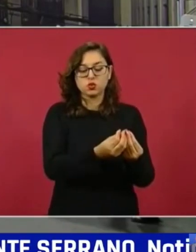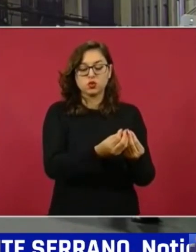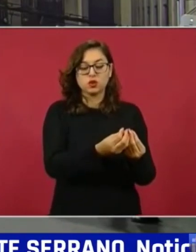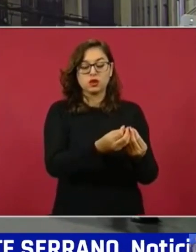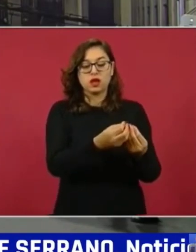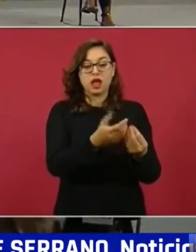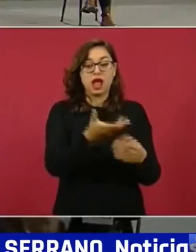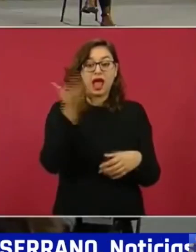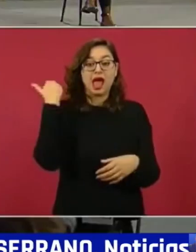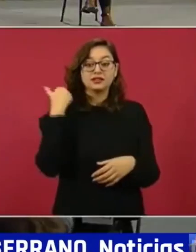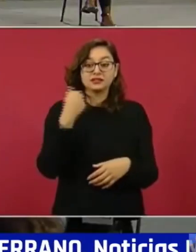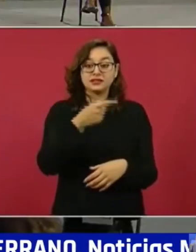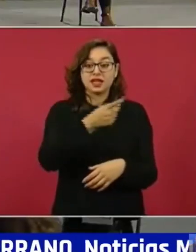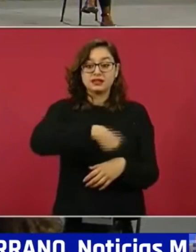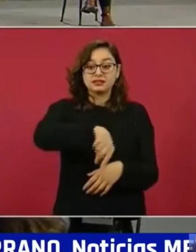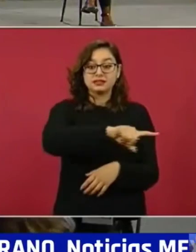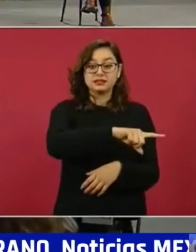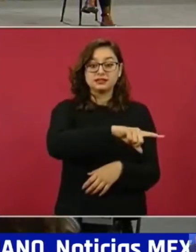sirvieron